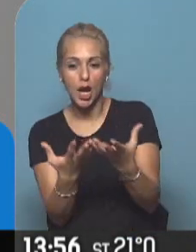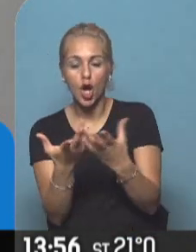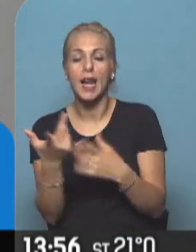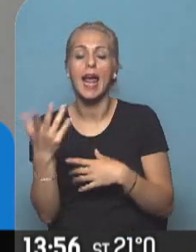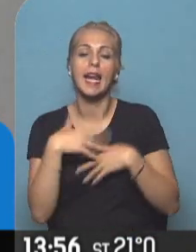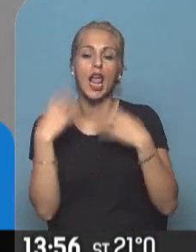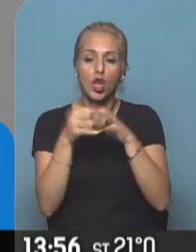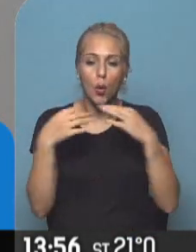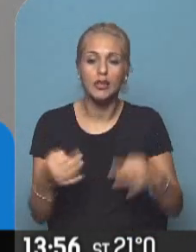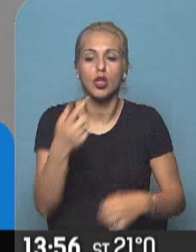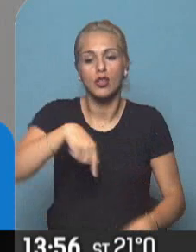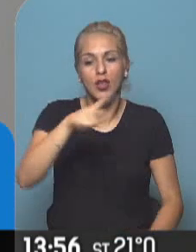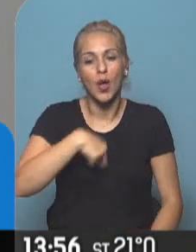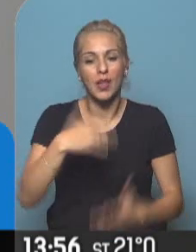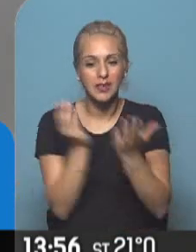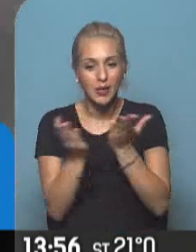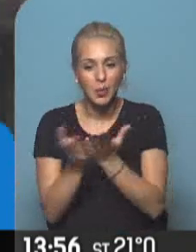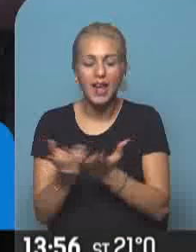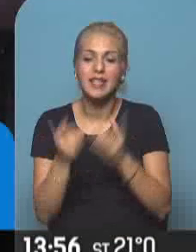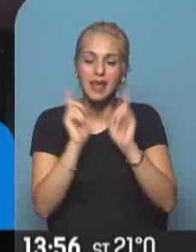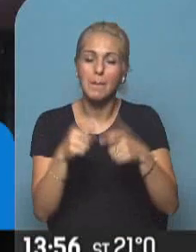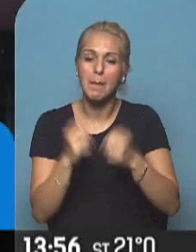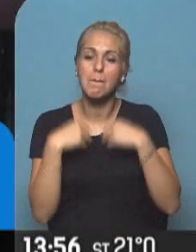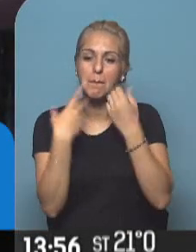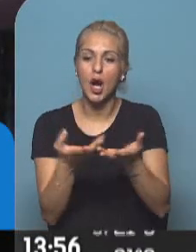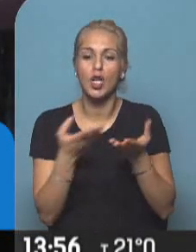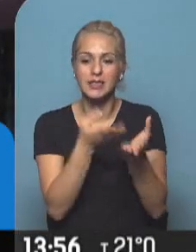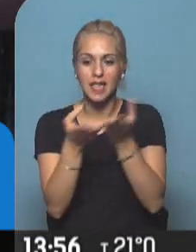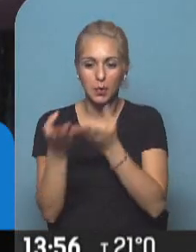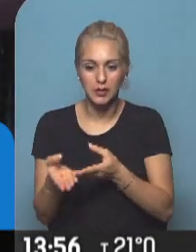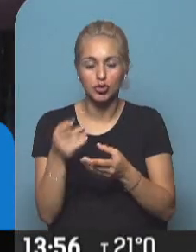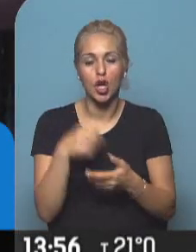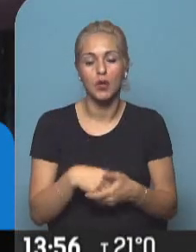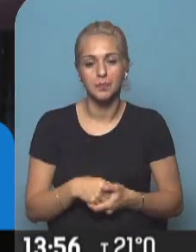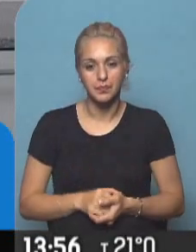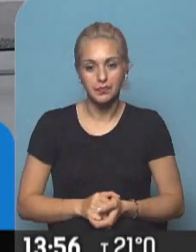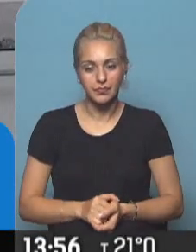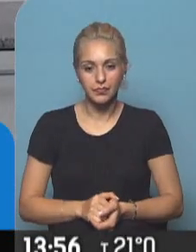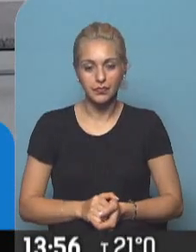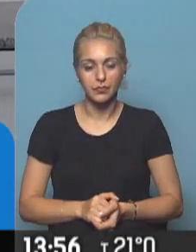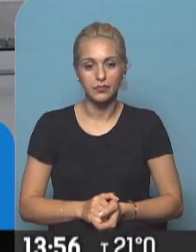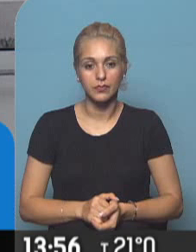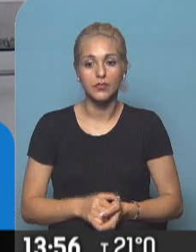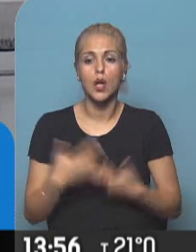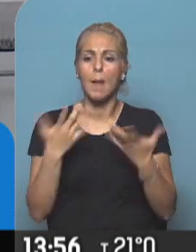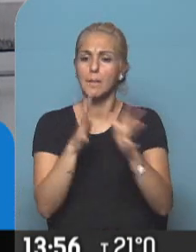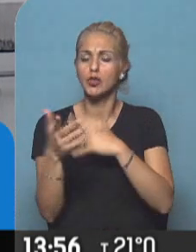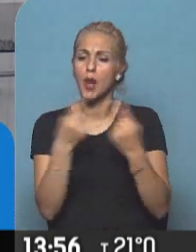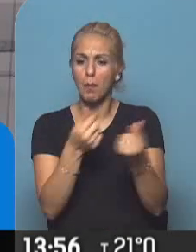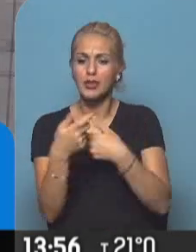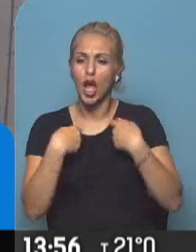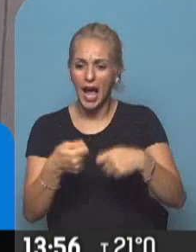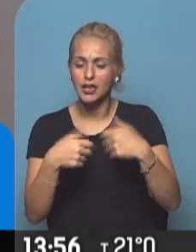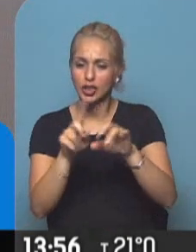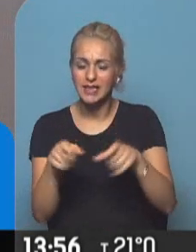de los alumnos y también brindar mejores servicios para esto se asignó un presupuesto cercano